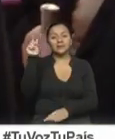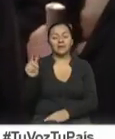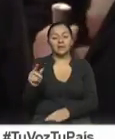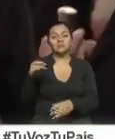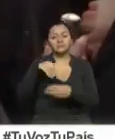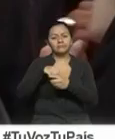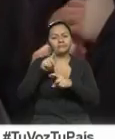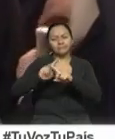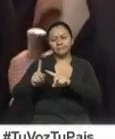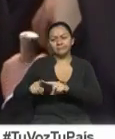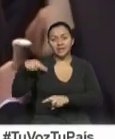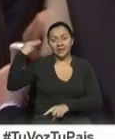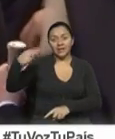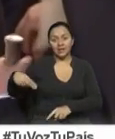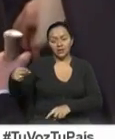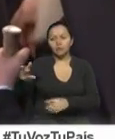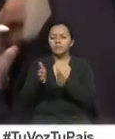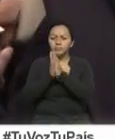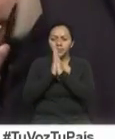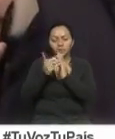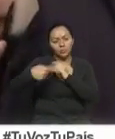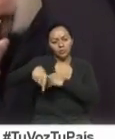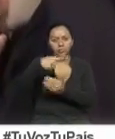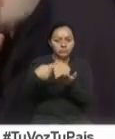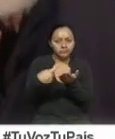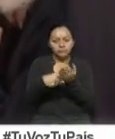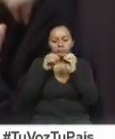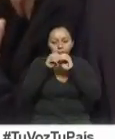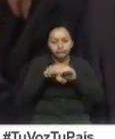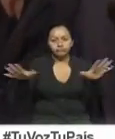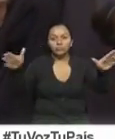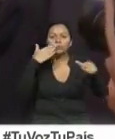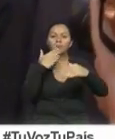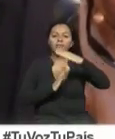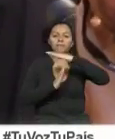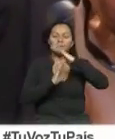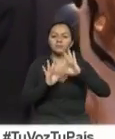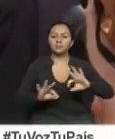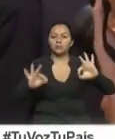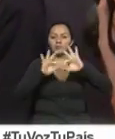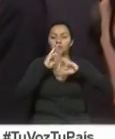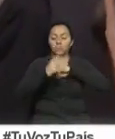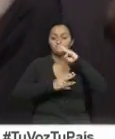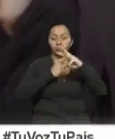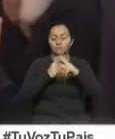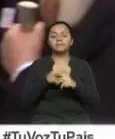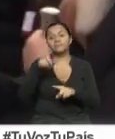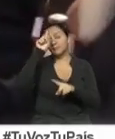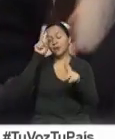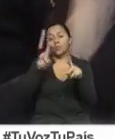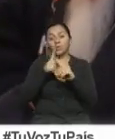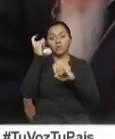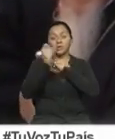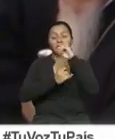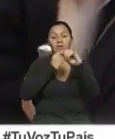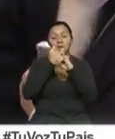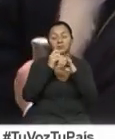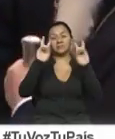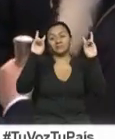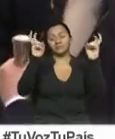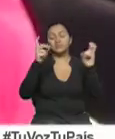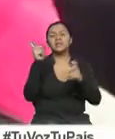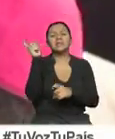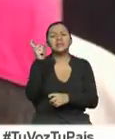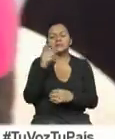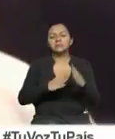de diferentes religiones para pedir por la paz en el mundo. La jornada organizada en el marco del encuentro internacional titulado Sed de